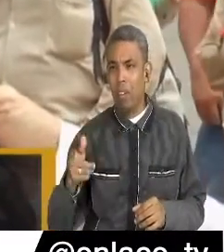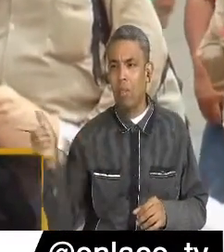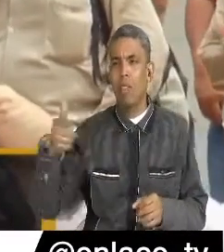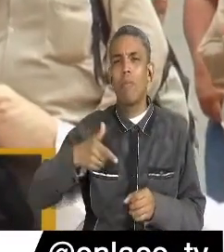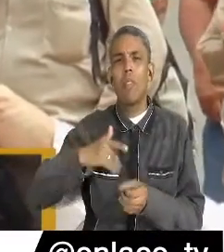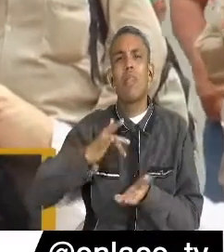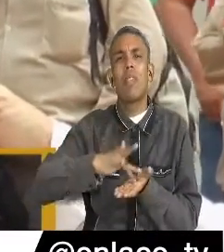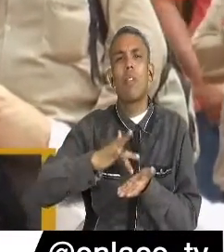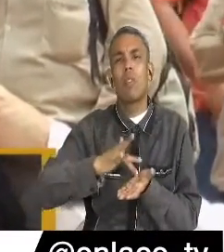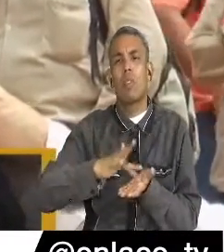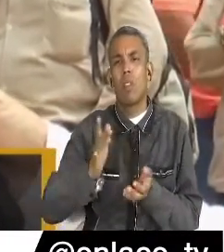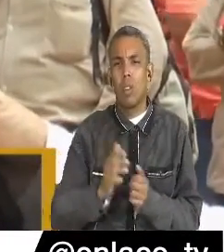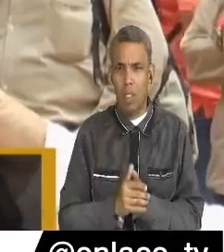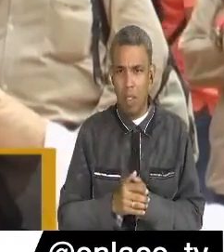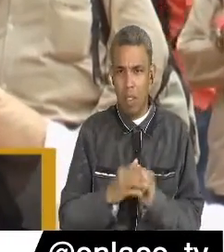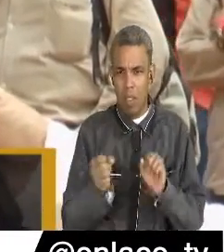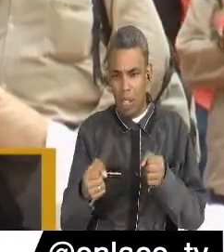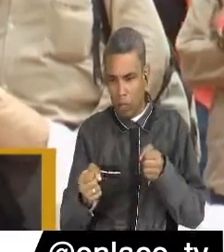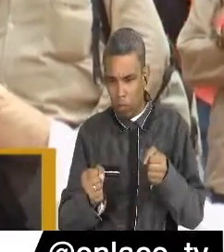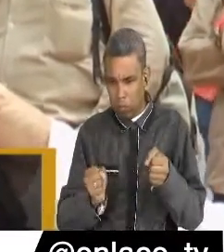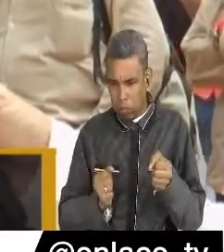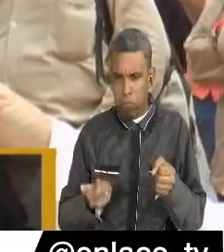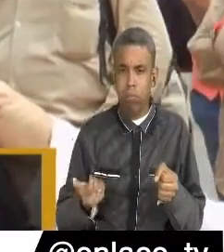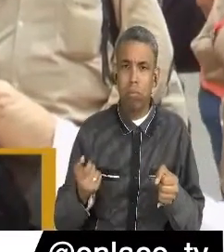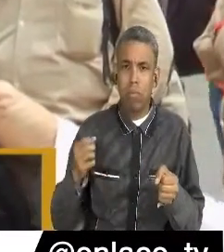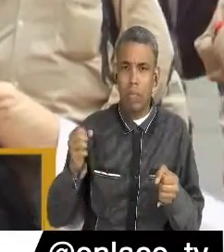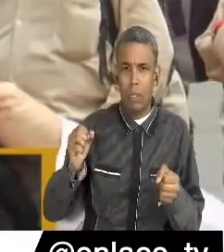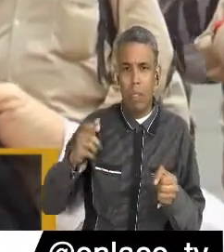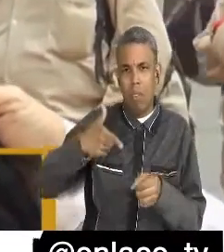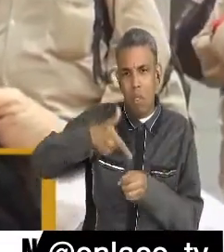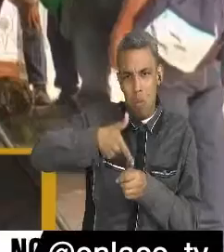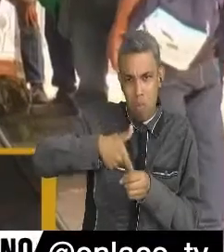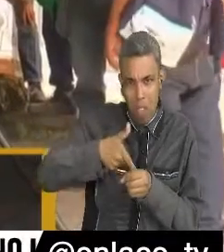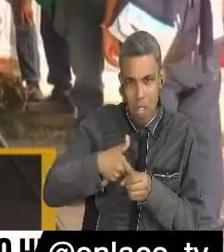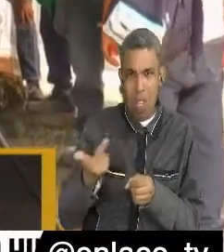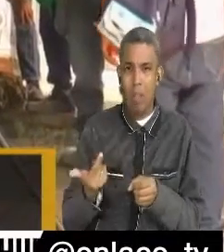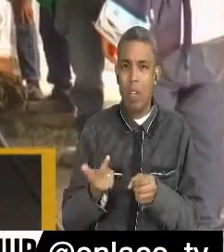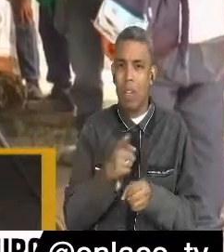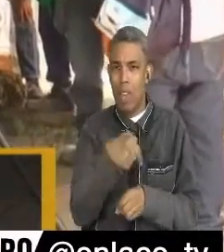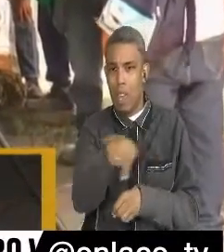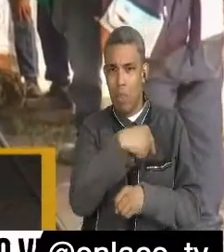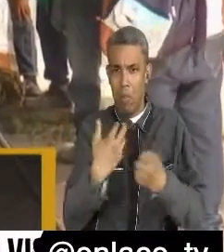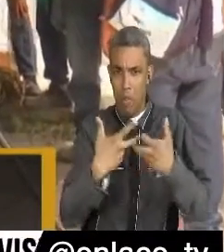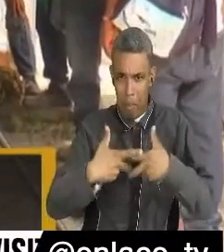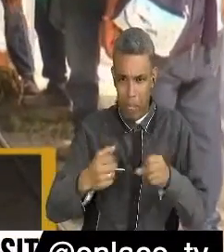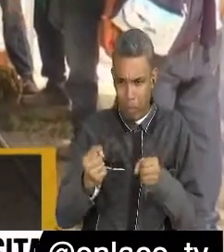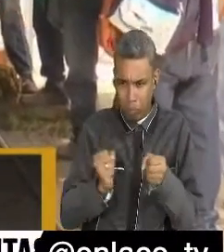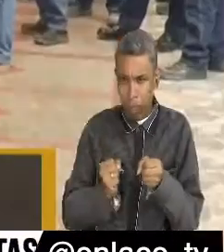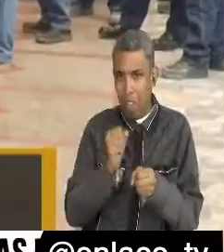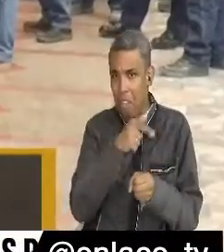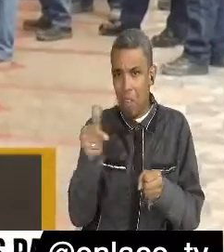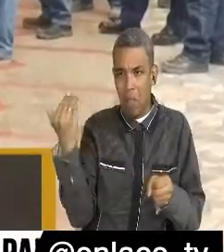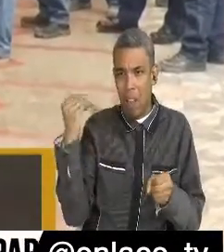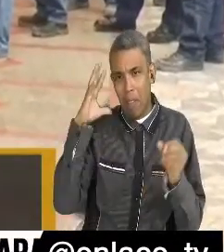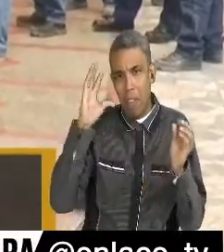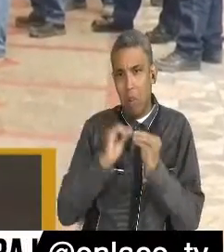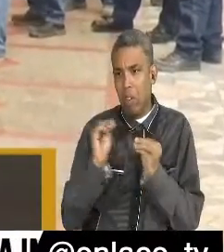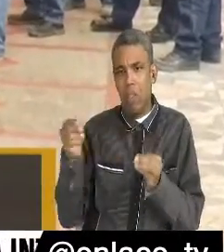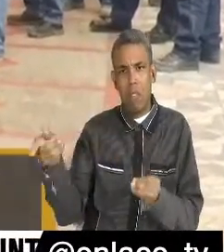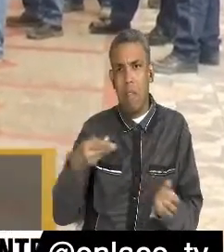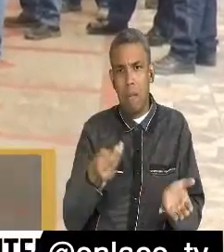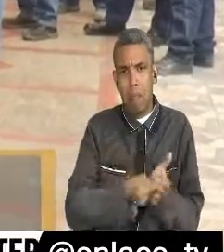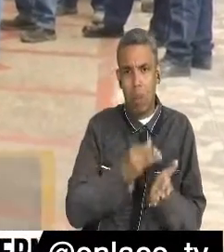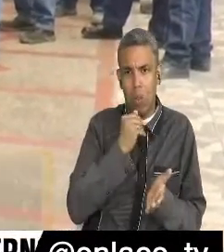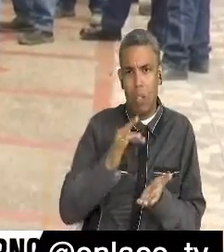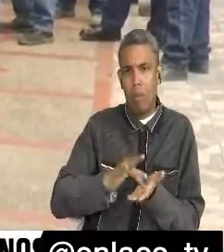esta empresa deuda cualquier cantidad de dinero en Barranca Bermeja. Por lo pronto, la protesta continúa sin que haya una respuesta por parte de la